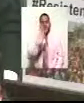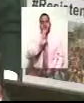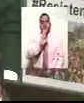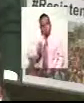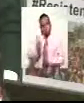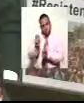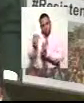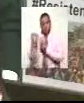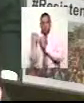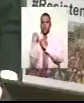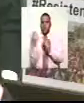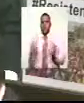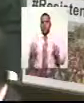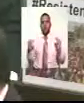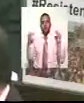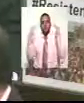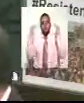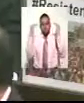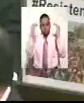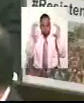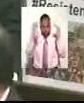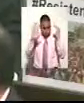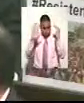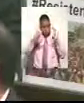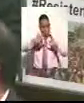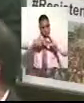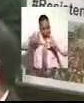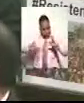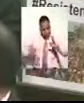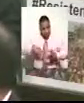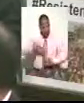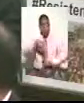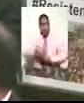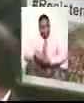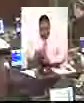de autoridad como es magistrado de la Corte Constitucional. Muchas gracias, señor presidente.